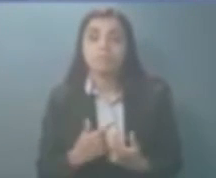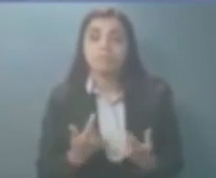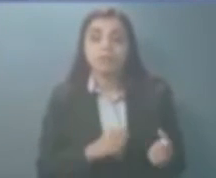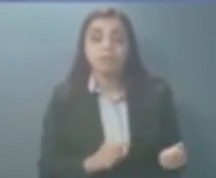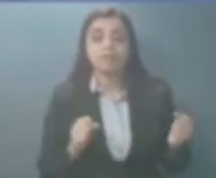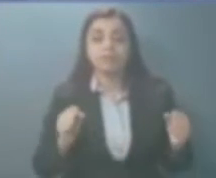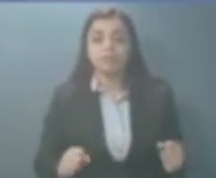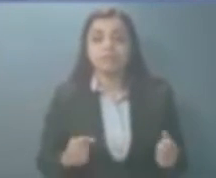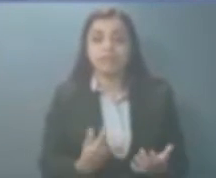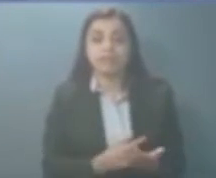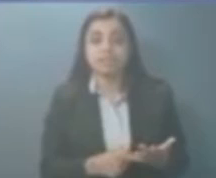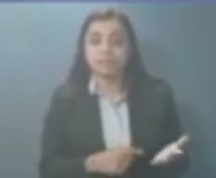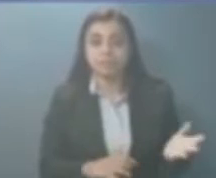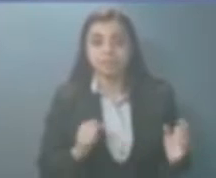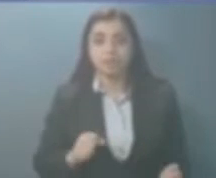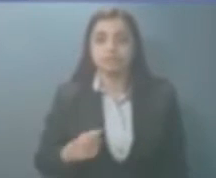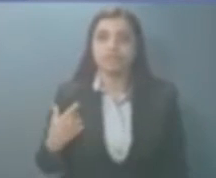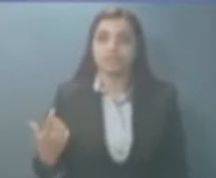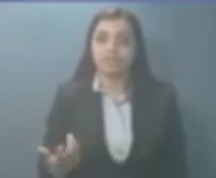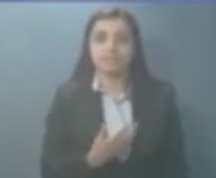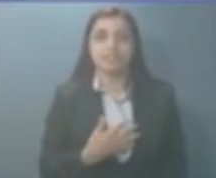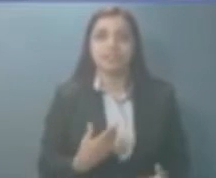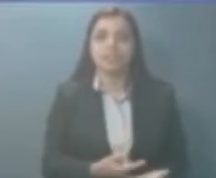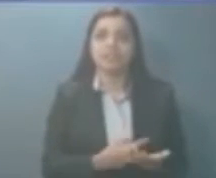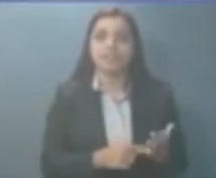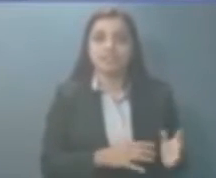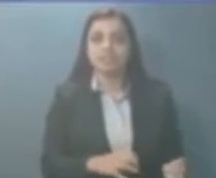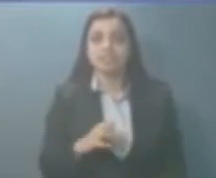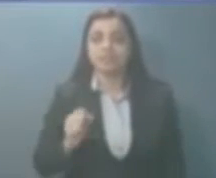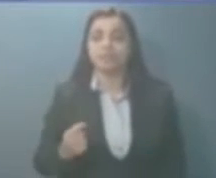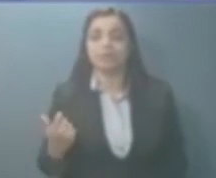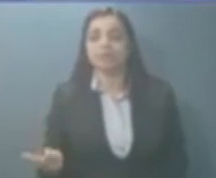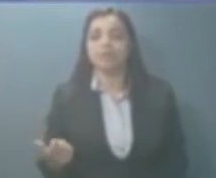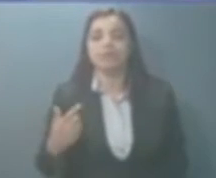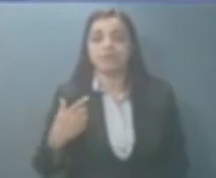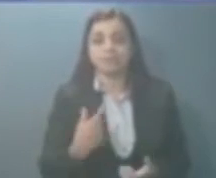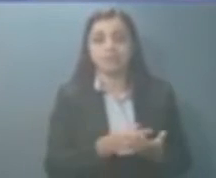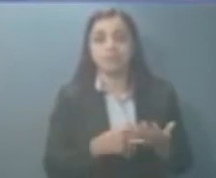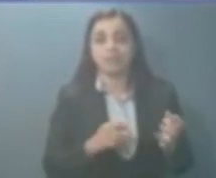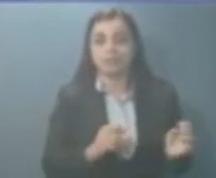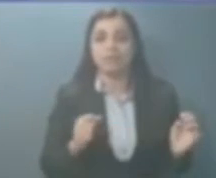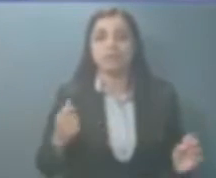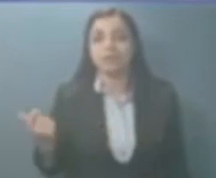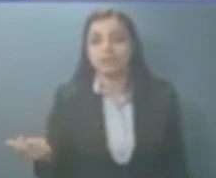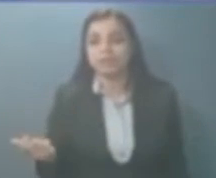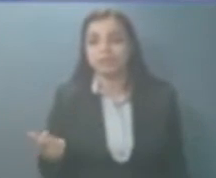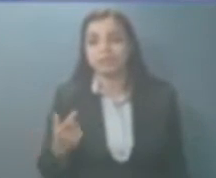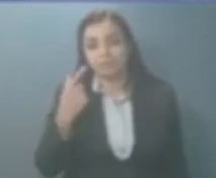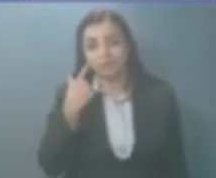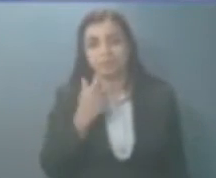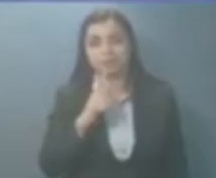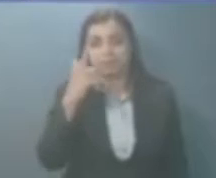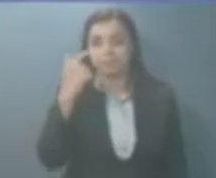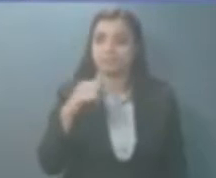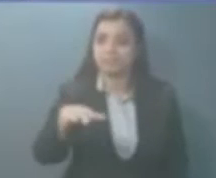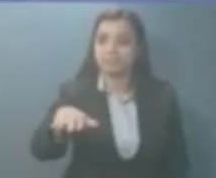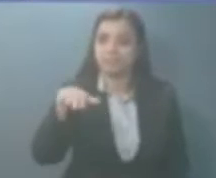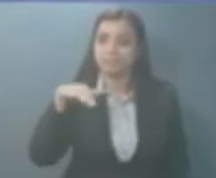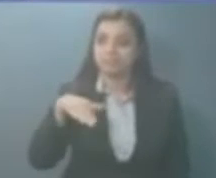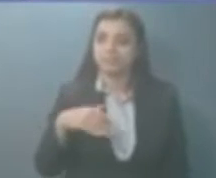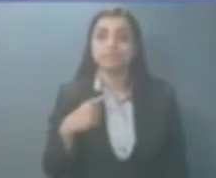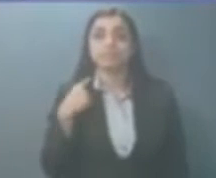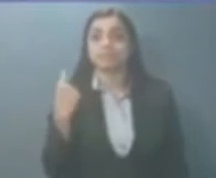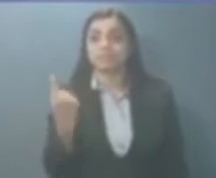estamos garantizando que hayan 2 publicaciones al año. Y la primera va a ser en el mes de marzo y va a